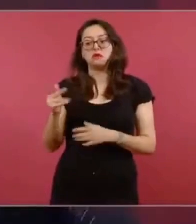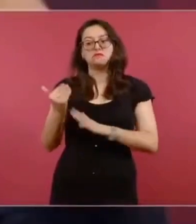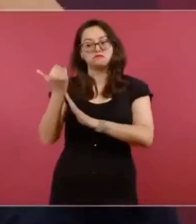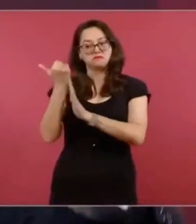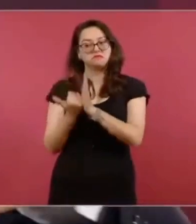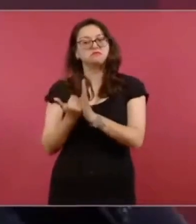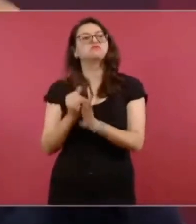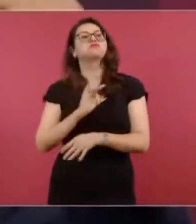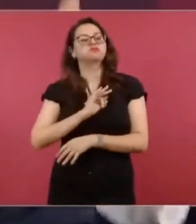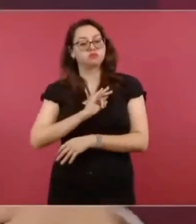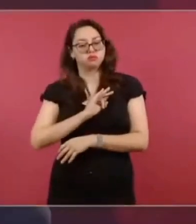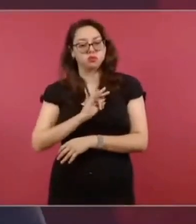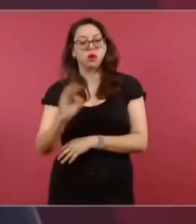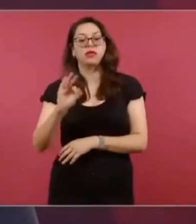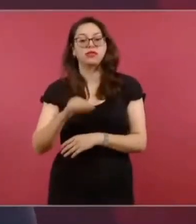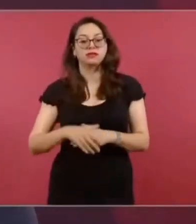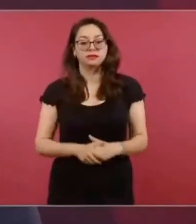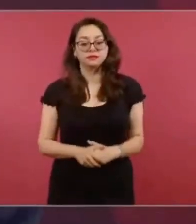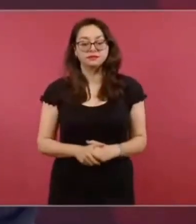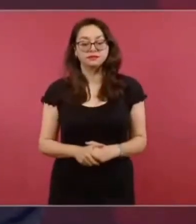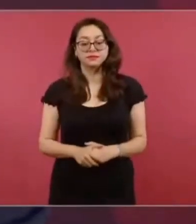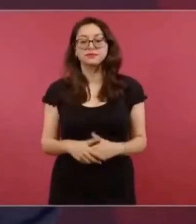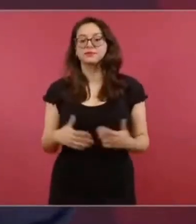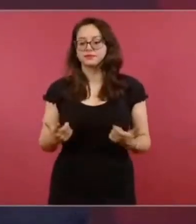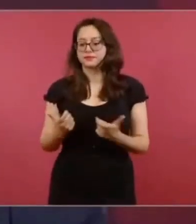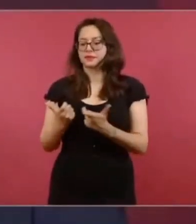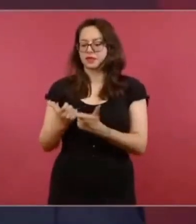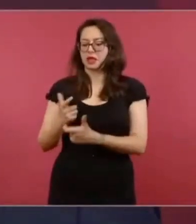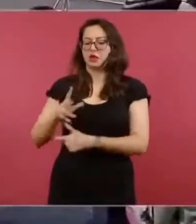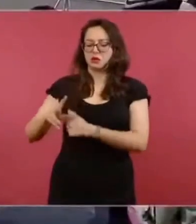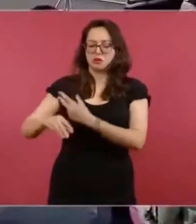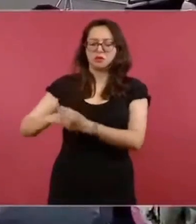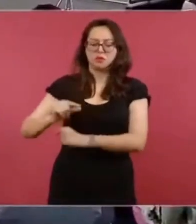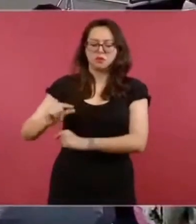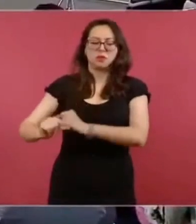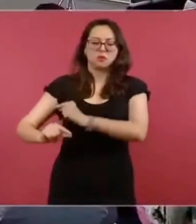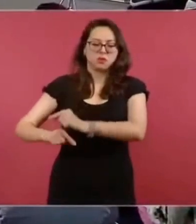Y en lo económico se va avanzando, pero depende mucho